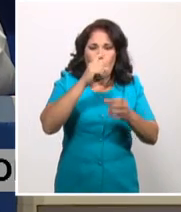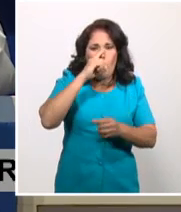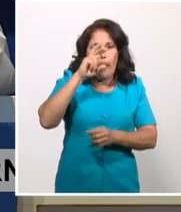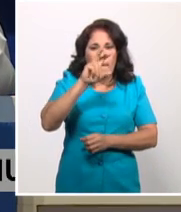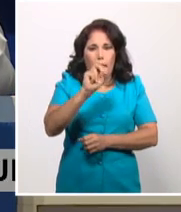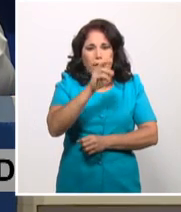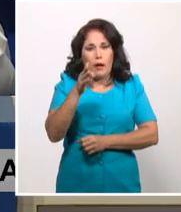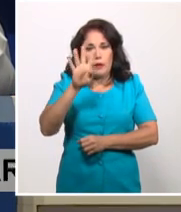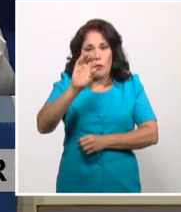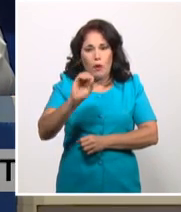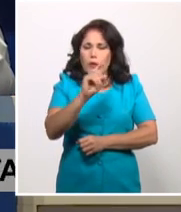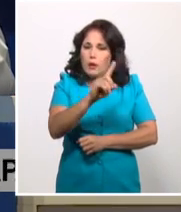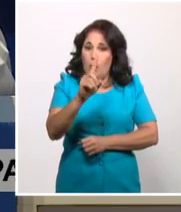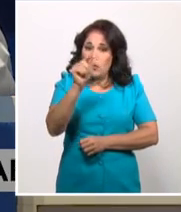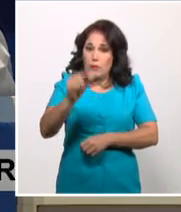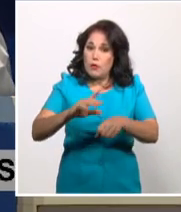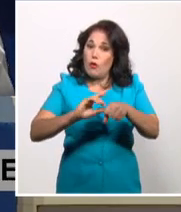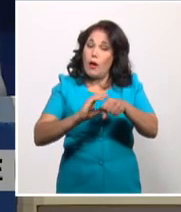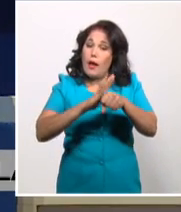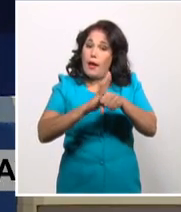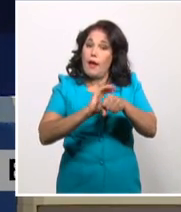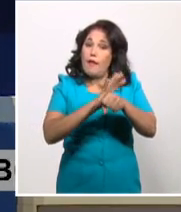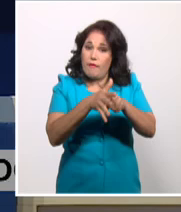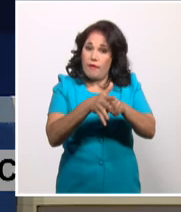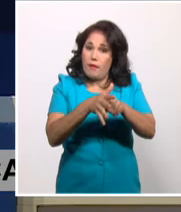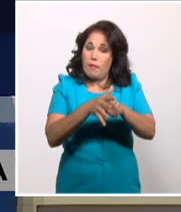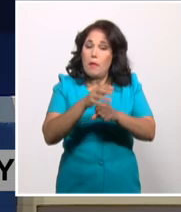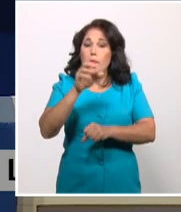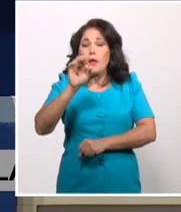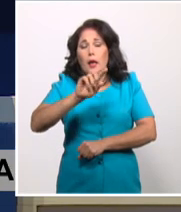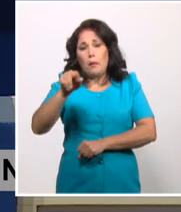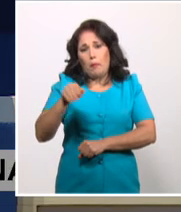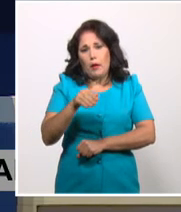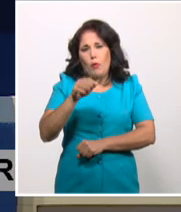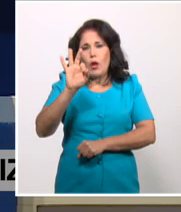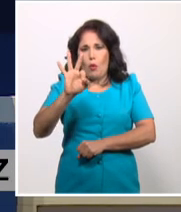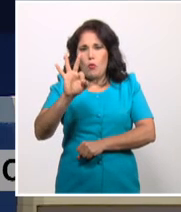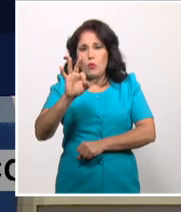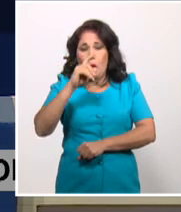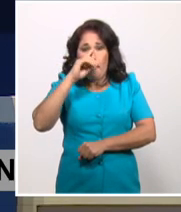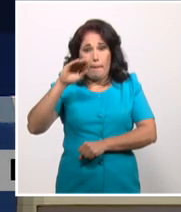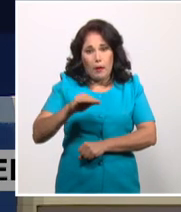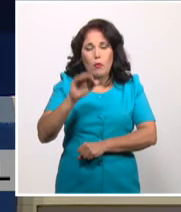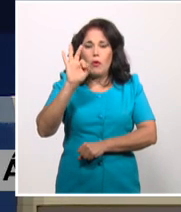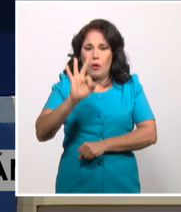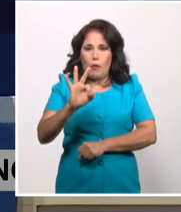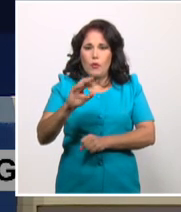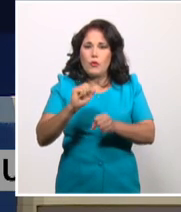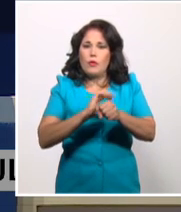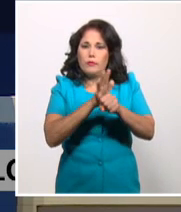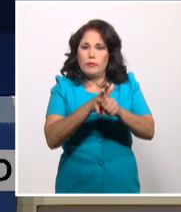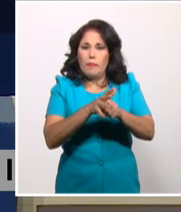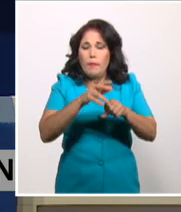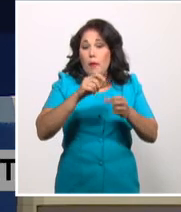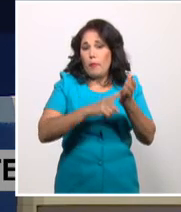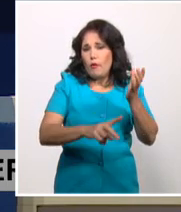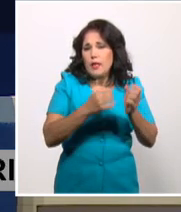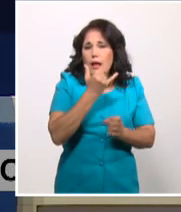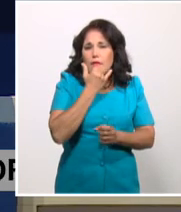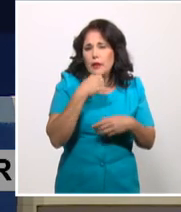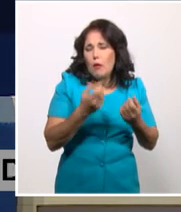con 11 casos y los menores de 20 años con 8 casos. Las provincias más representativas son La Habana,